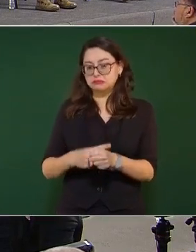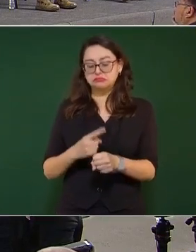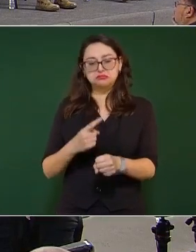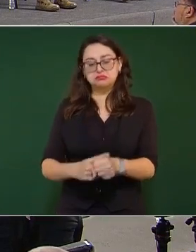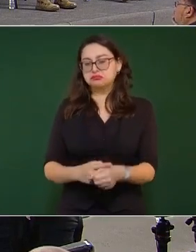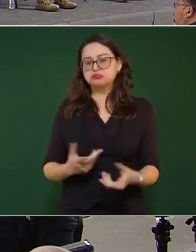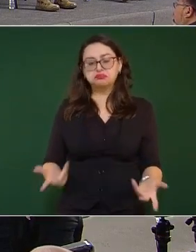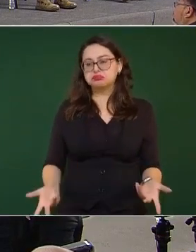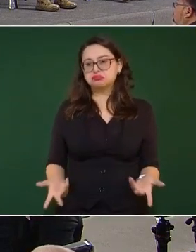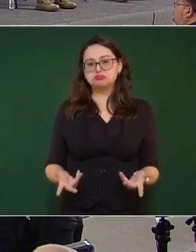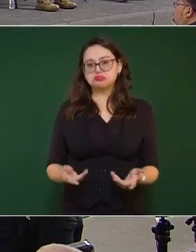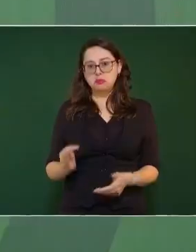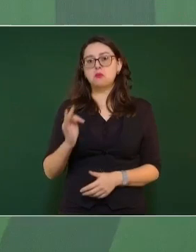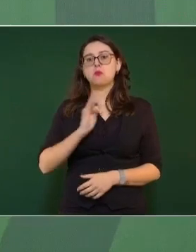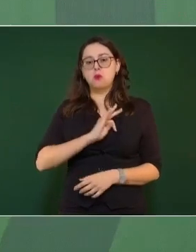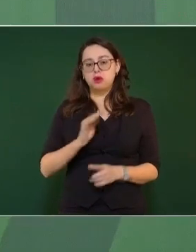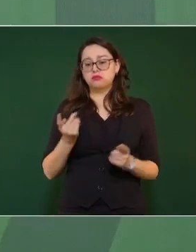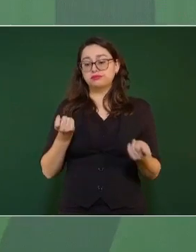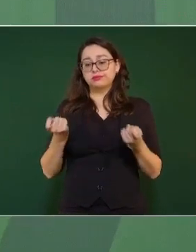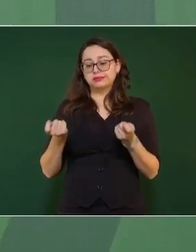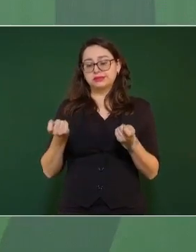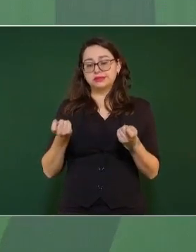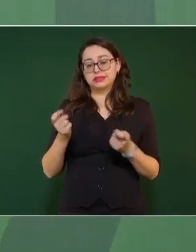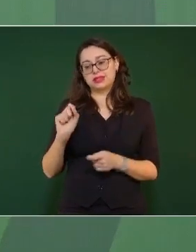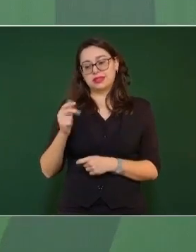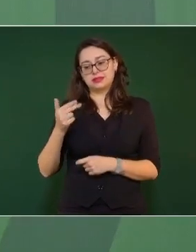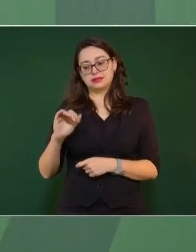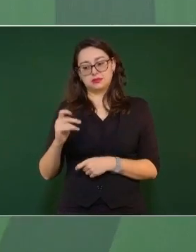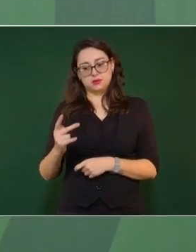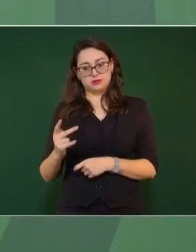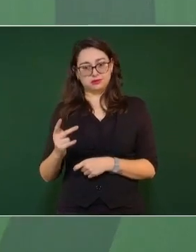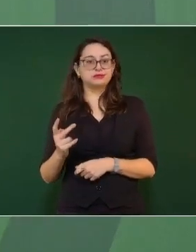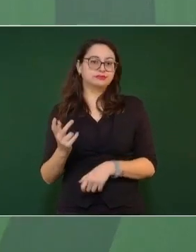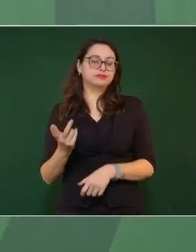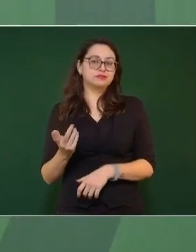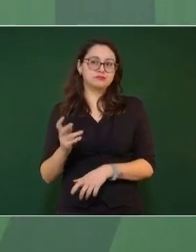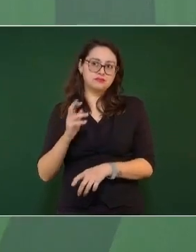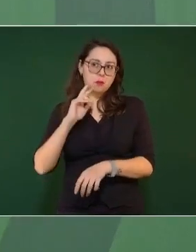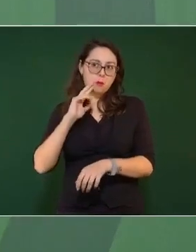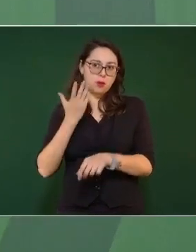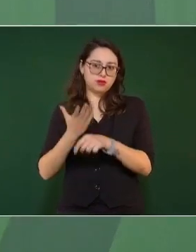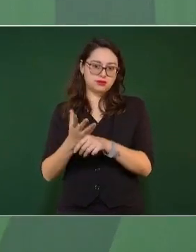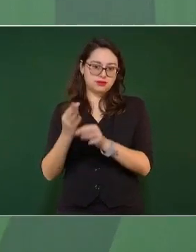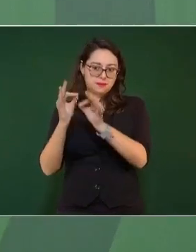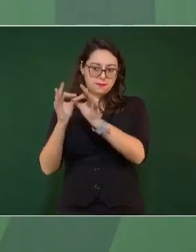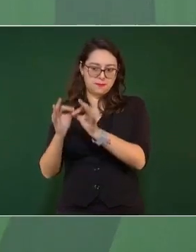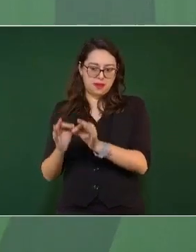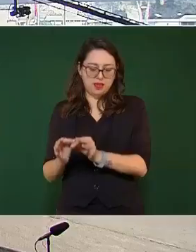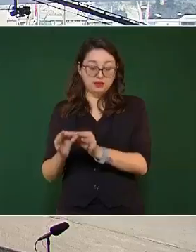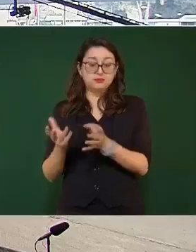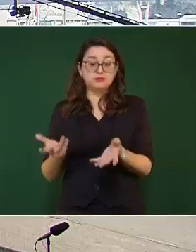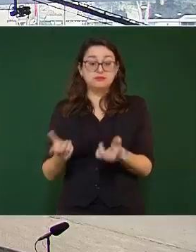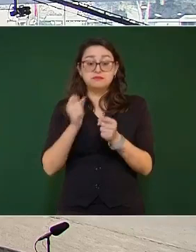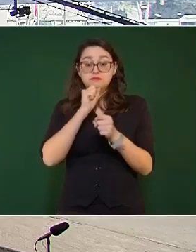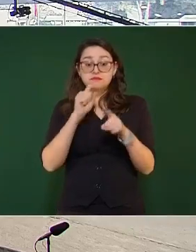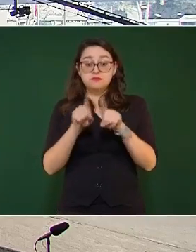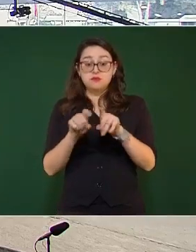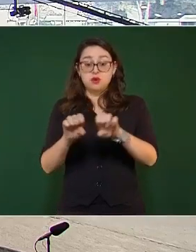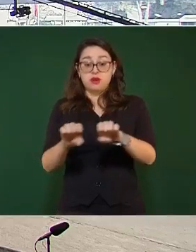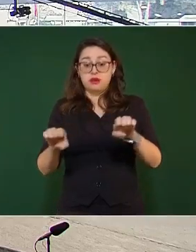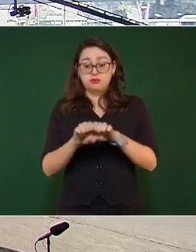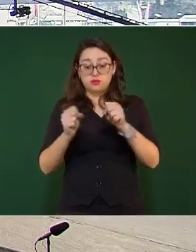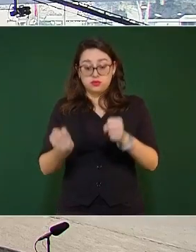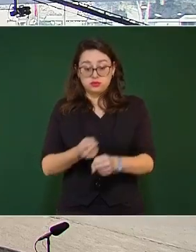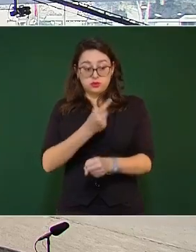el manejo de la hacienda pública, y nos ha ayudado mucho también el Gabinete de Seguridad, los que están